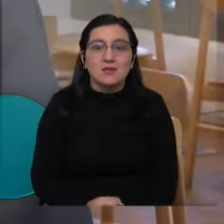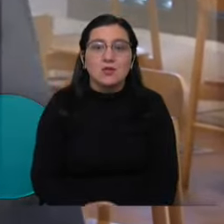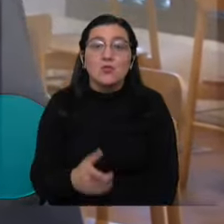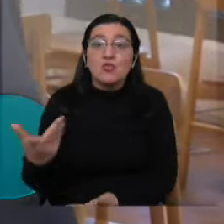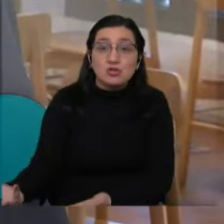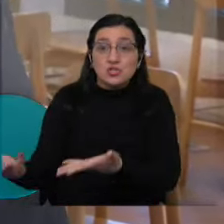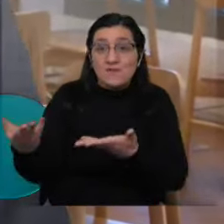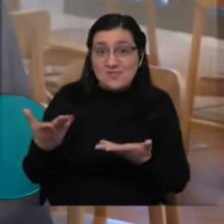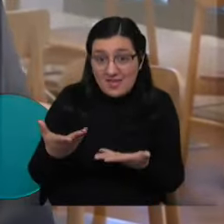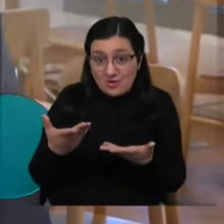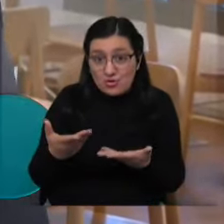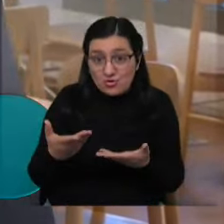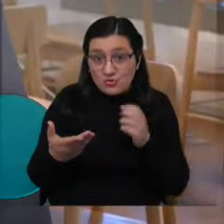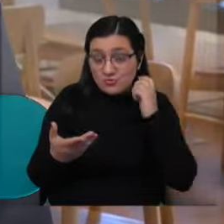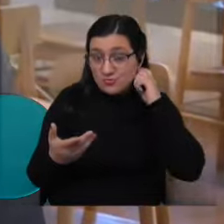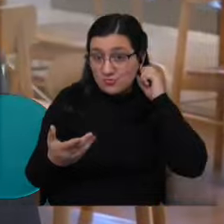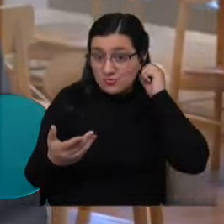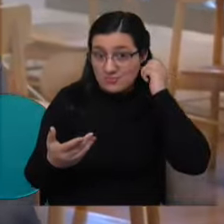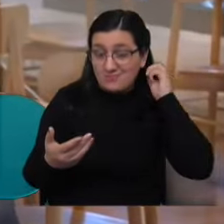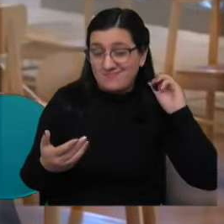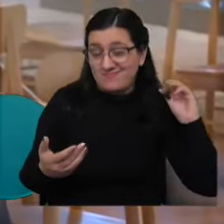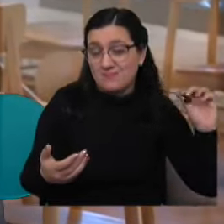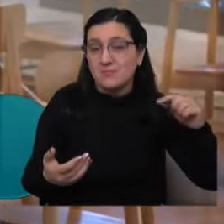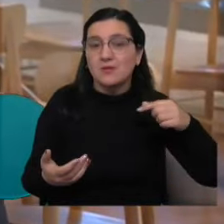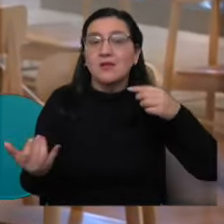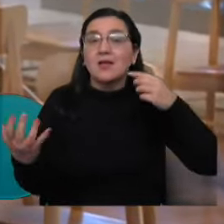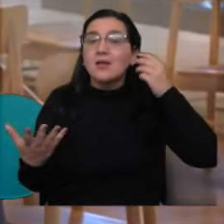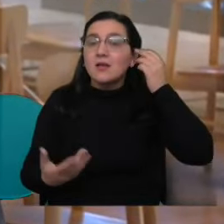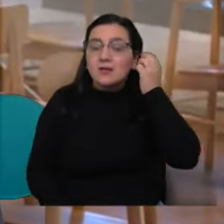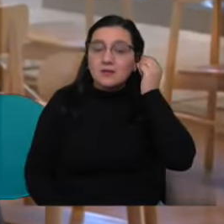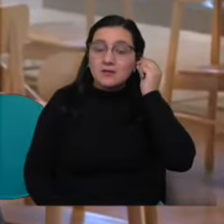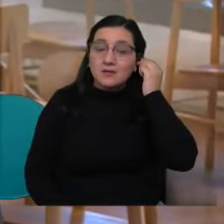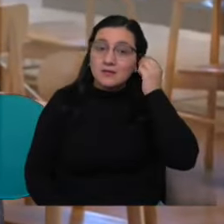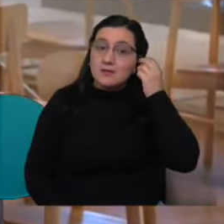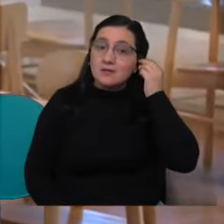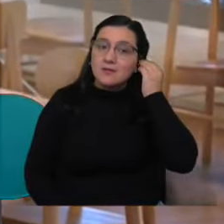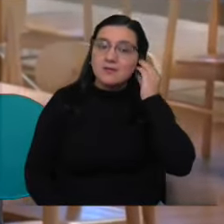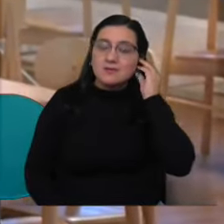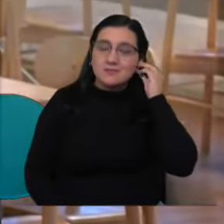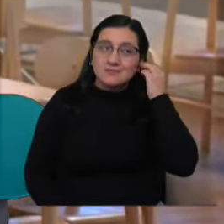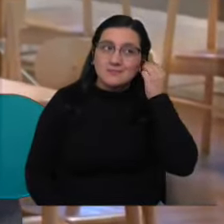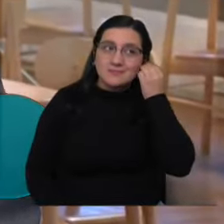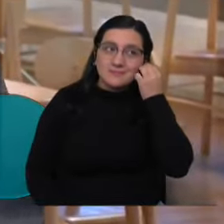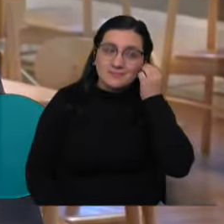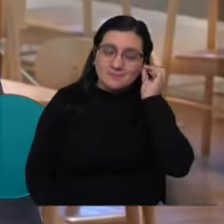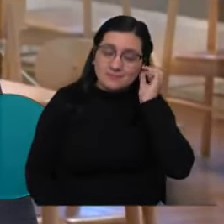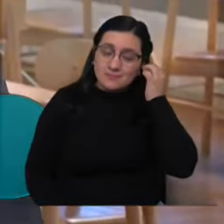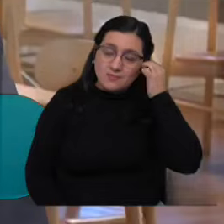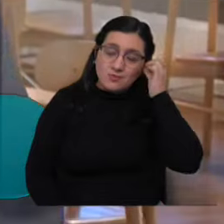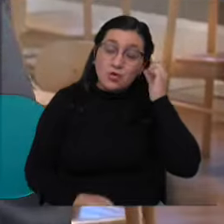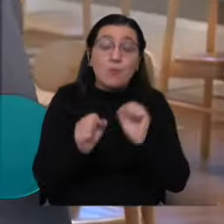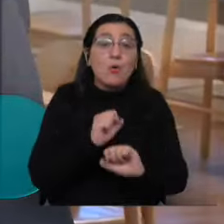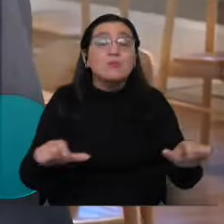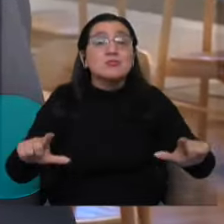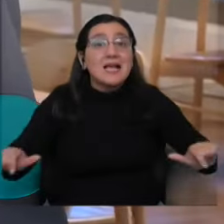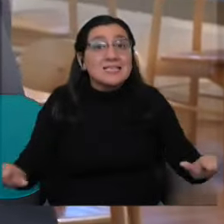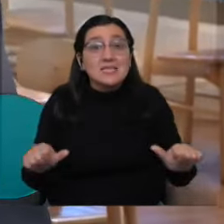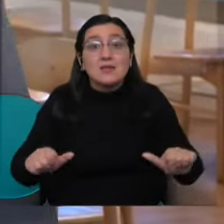invitaron a decir Bueno este queremos queremos que haya una gala de la banda para la fundación amigos del teatro sol dijimos Bueno entonces lo que podemos hacer es como un